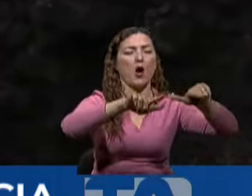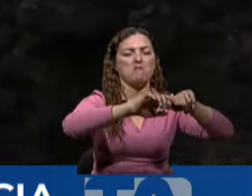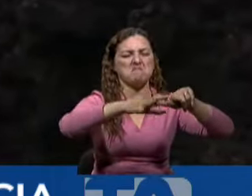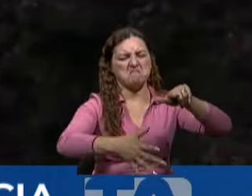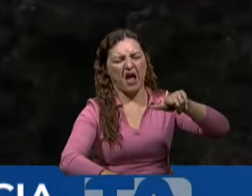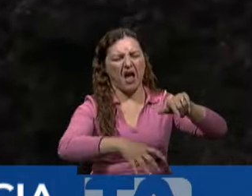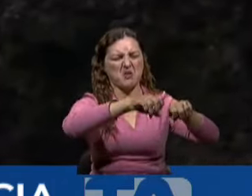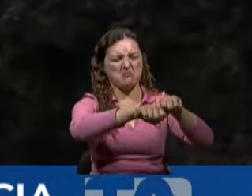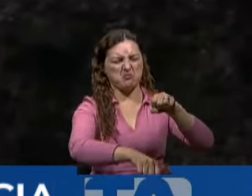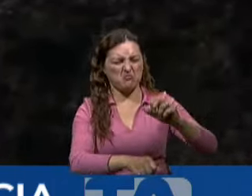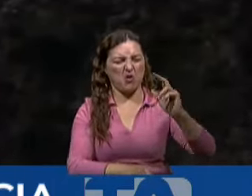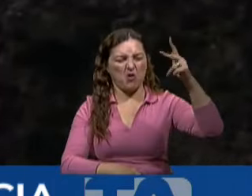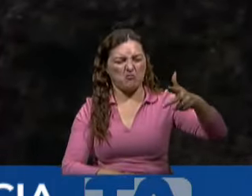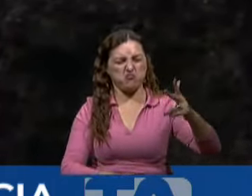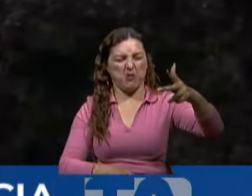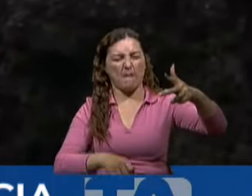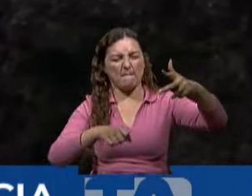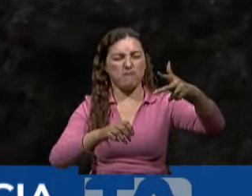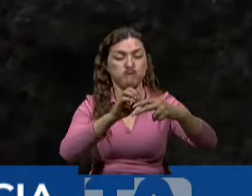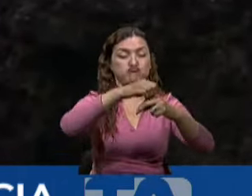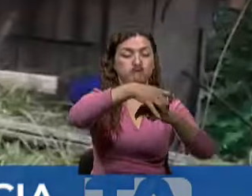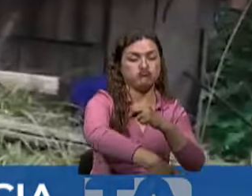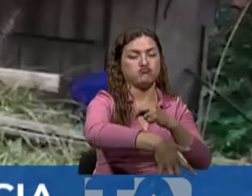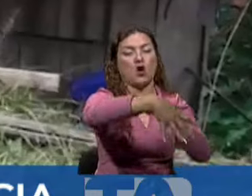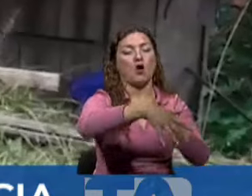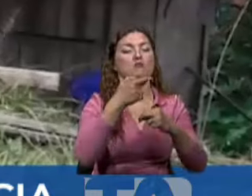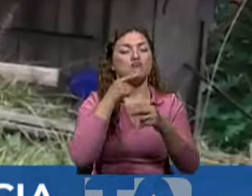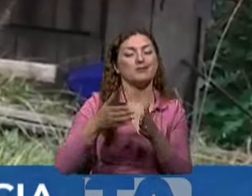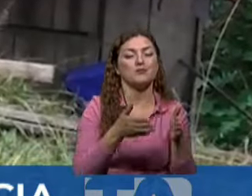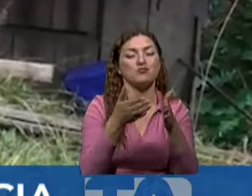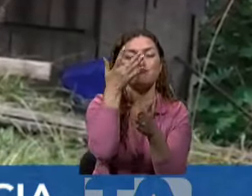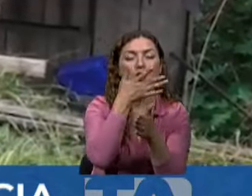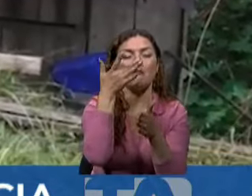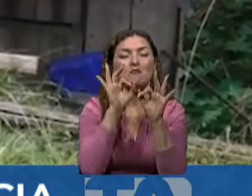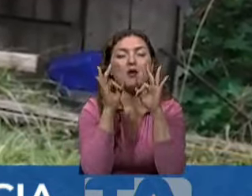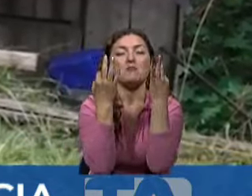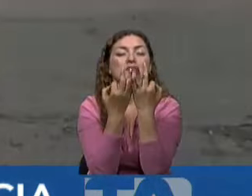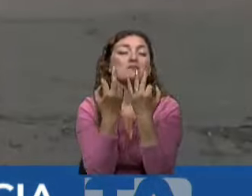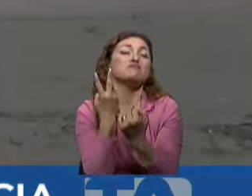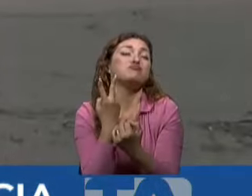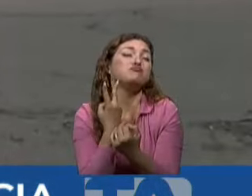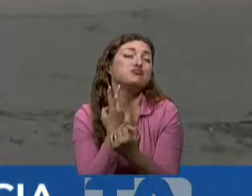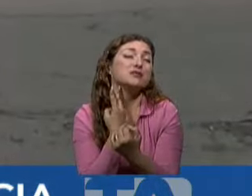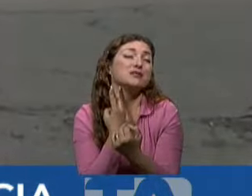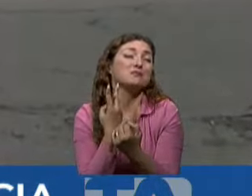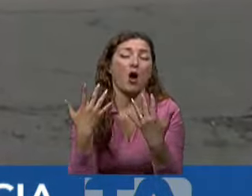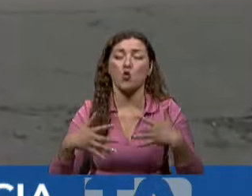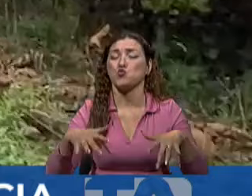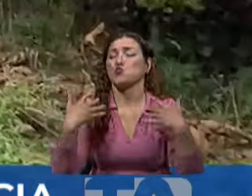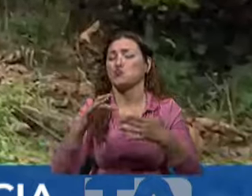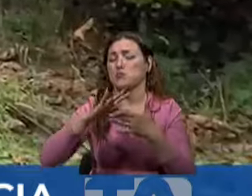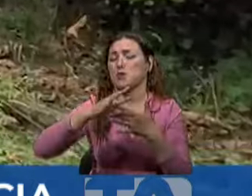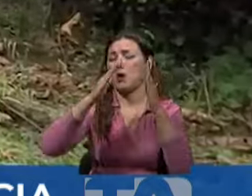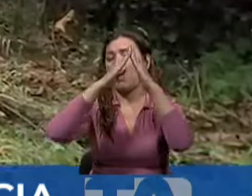en la carretera que conduce a Esmeraldas. Se estima además que al menos unas 10 familias están en riesgo de perder sus hogares